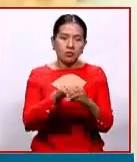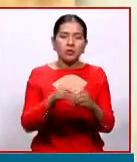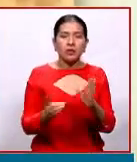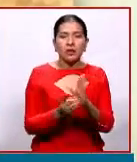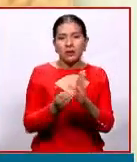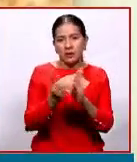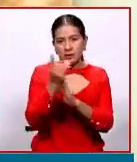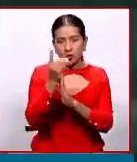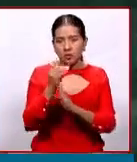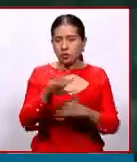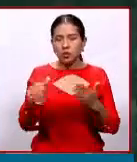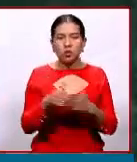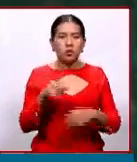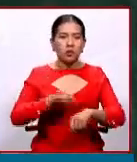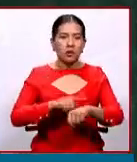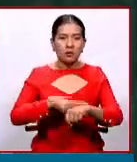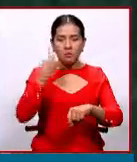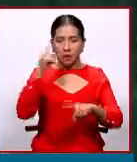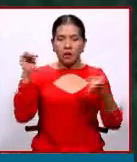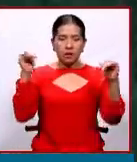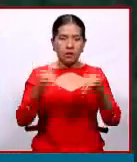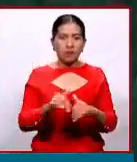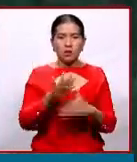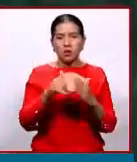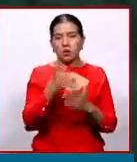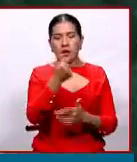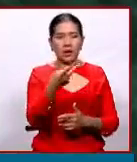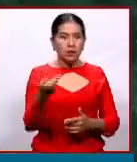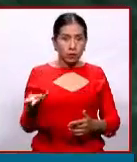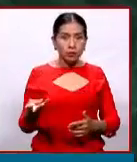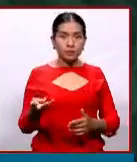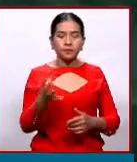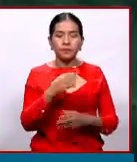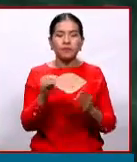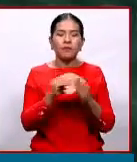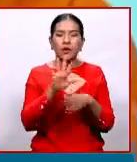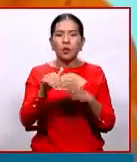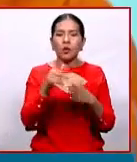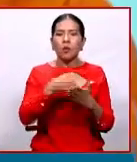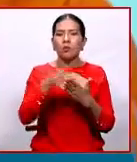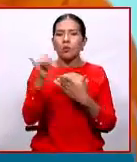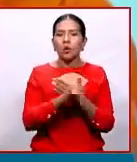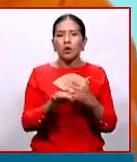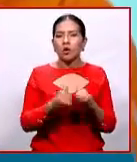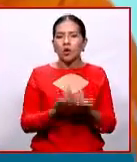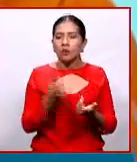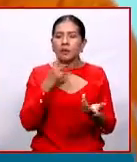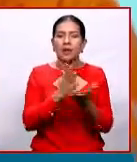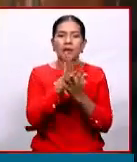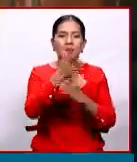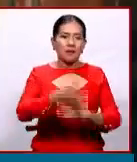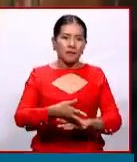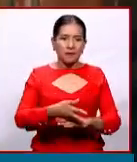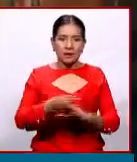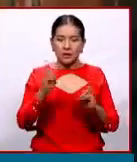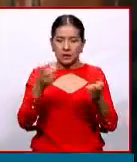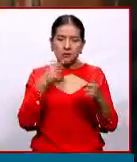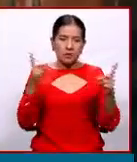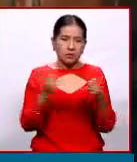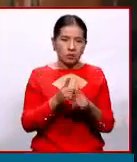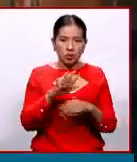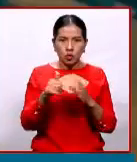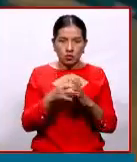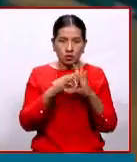desarrollo, en periodo de declinación algunos, pero que a través de proyectos de pequeña duración van a